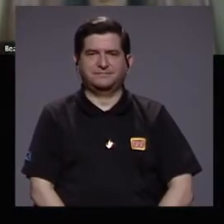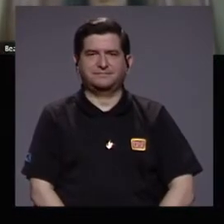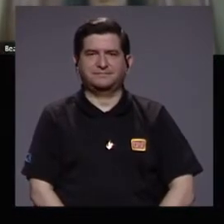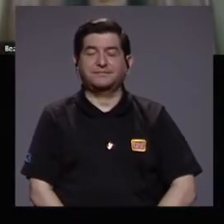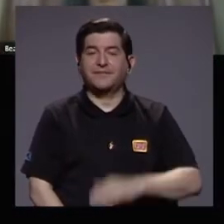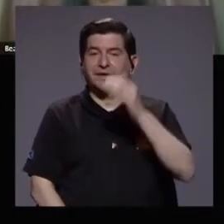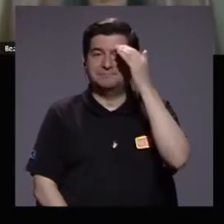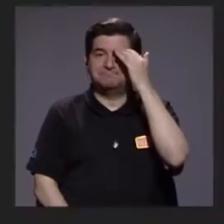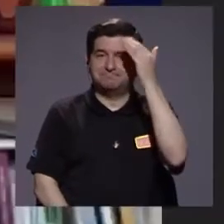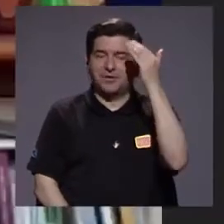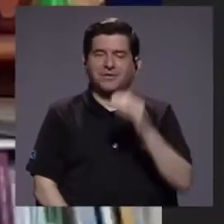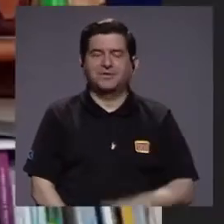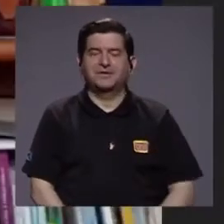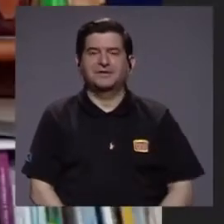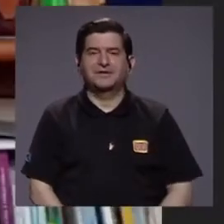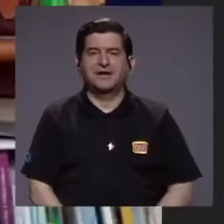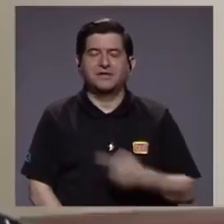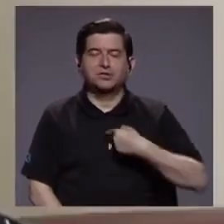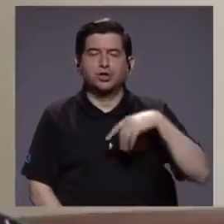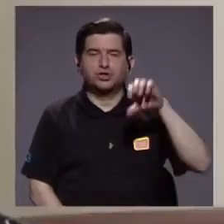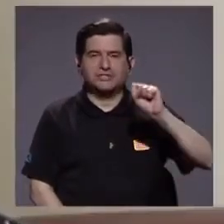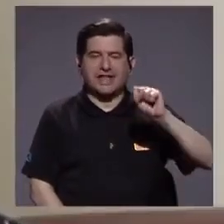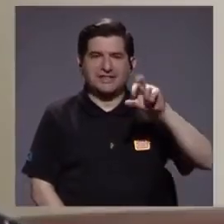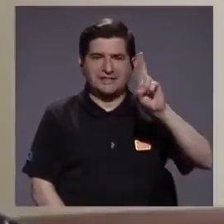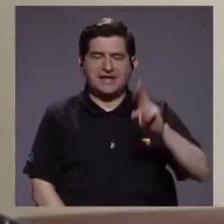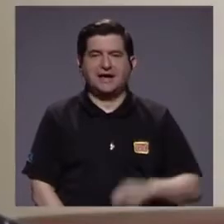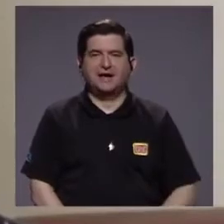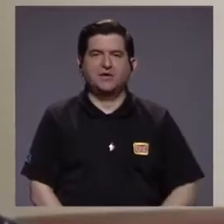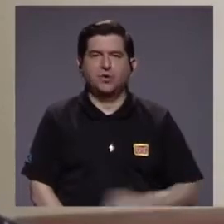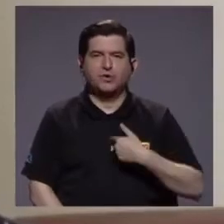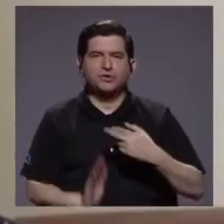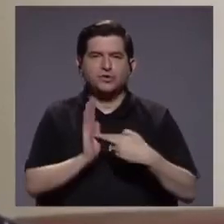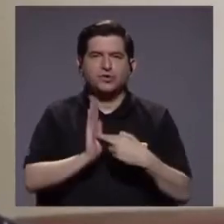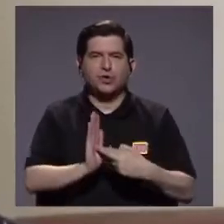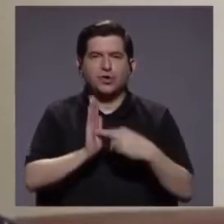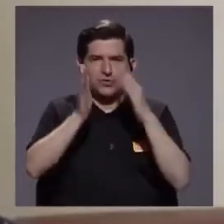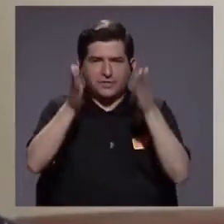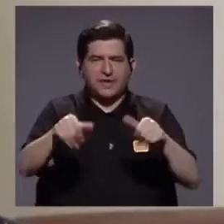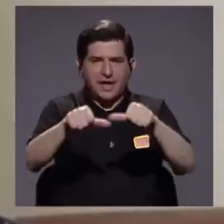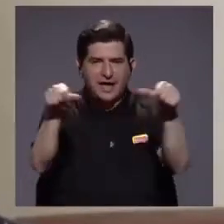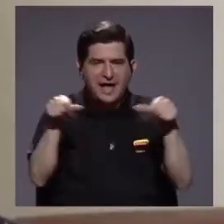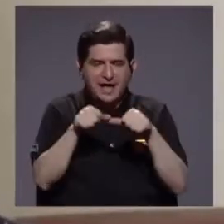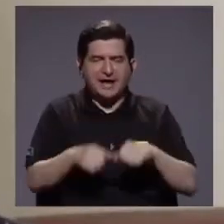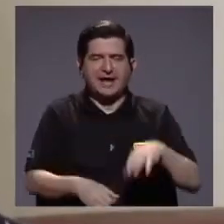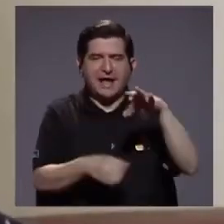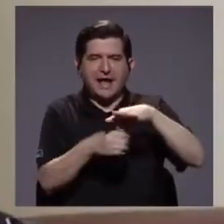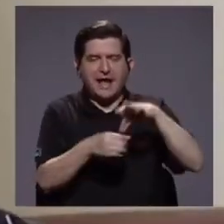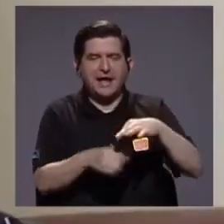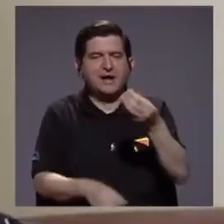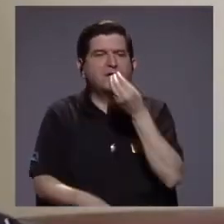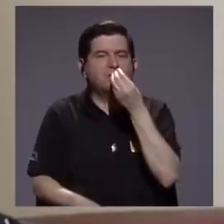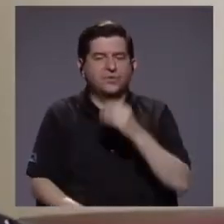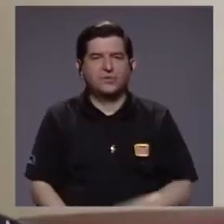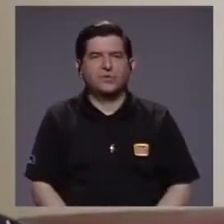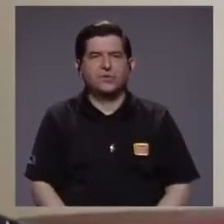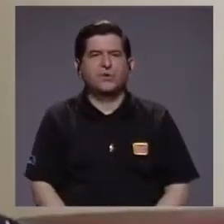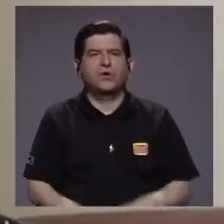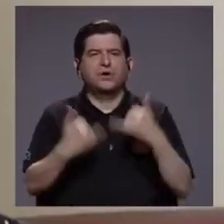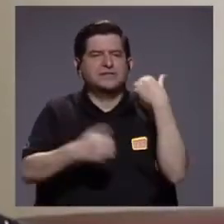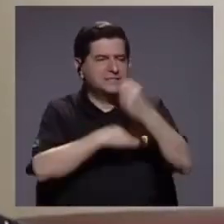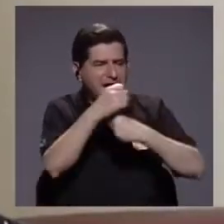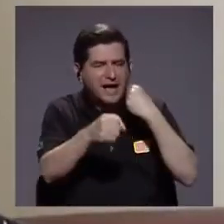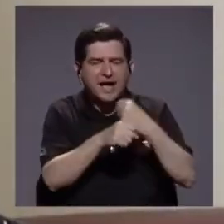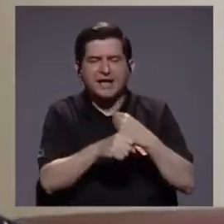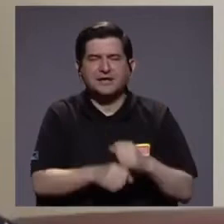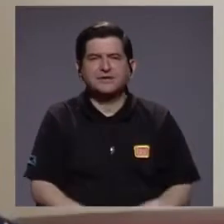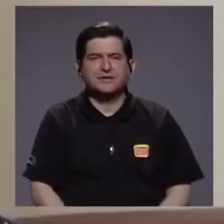Hola, yo soy Santiago Rivera y hoy estoy en representación del área de Agroalimentarias. Desde hace varios años, la